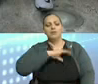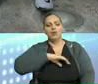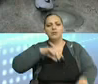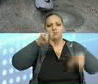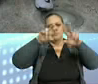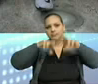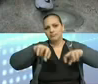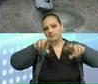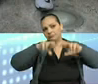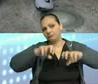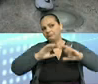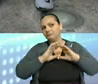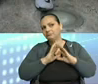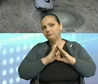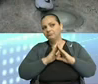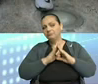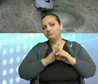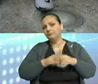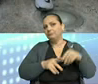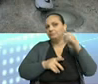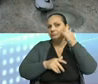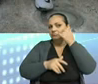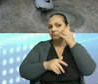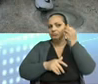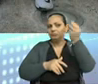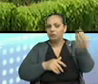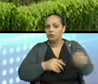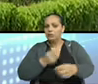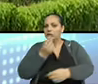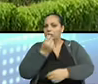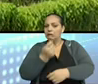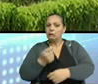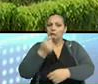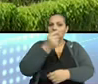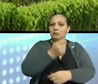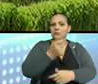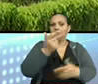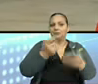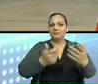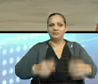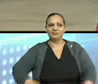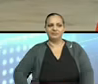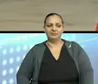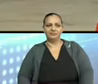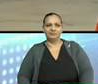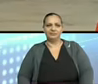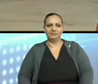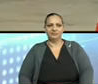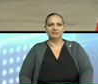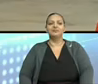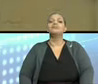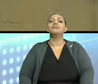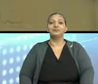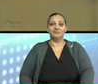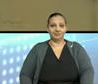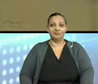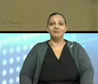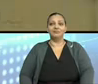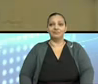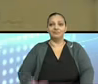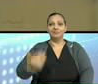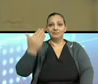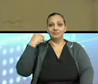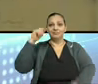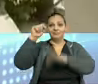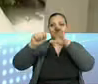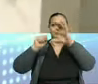ruta, no sé si le habrá dado dinero, porque si tú vas a escapar, tienes que darte. Yo me vi la película de Papilón completita, pues. Y Papilón